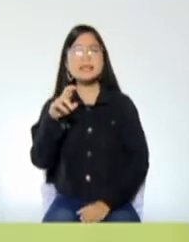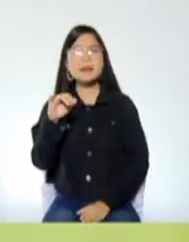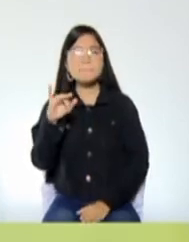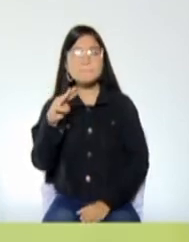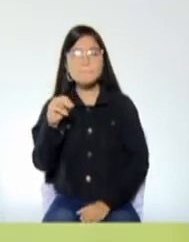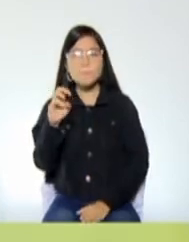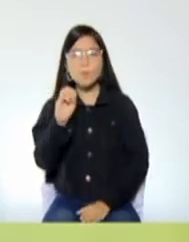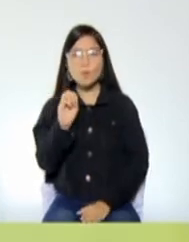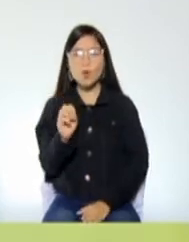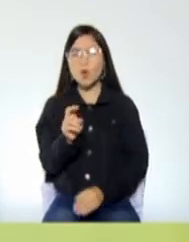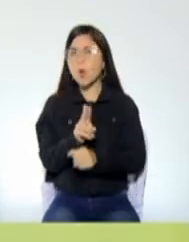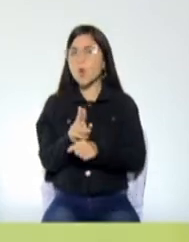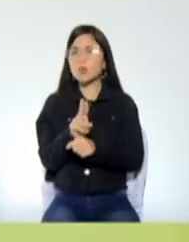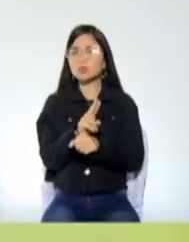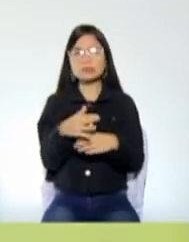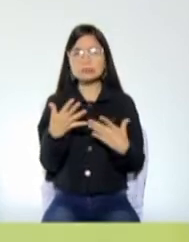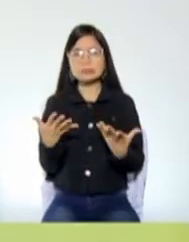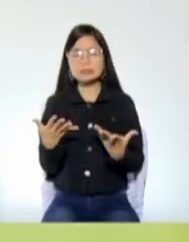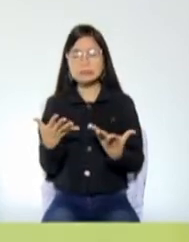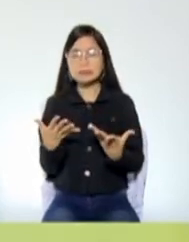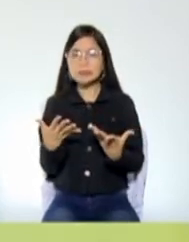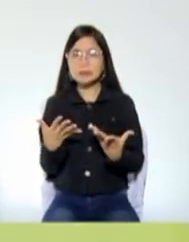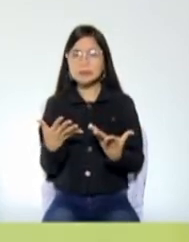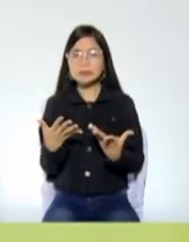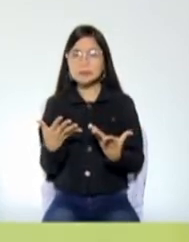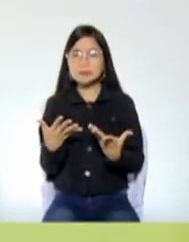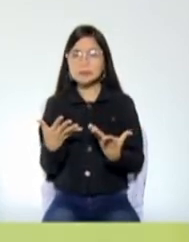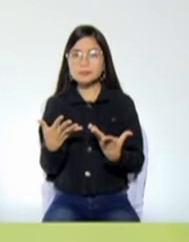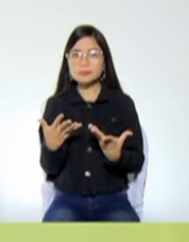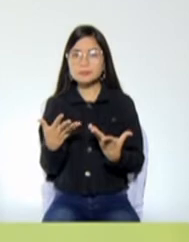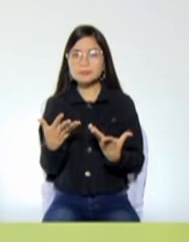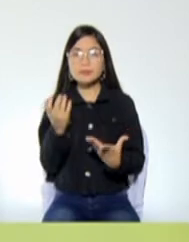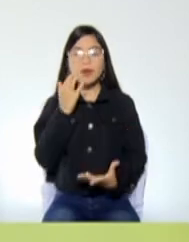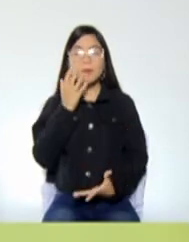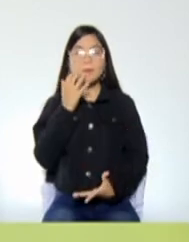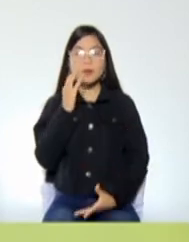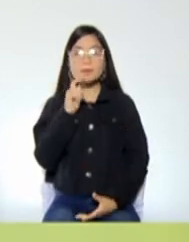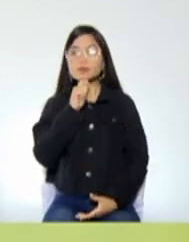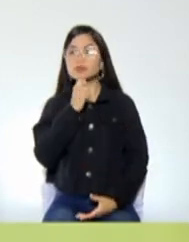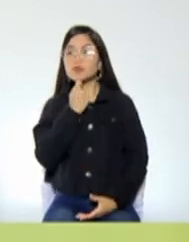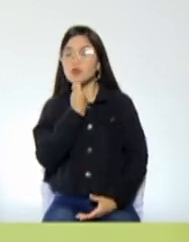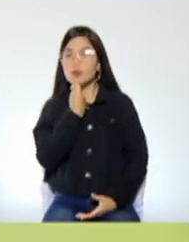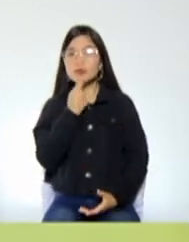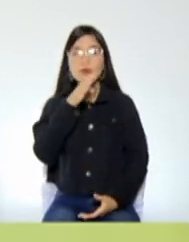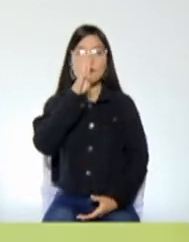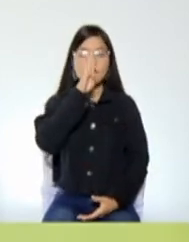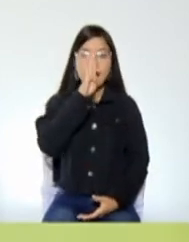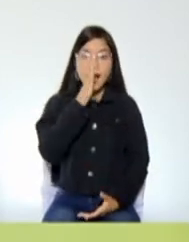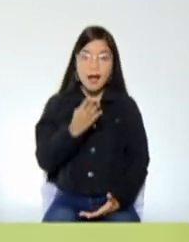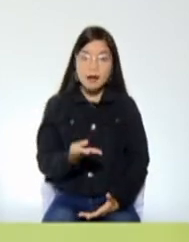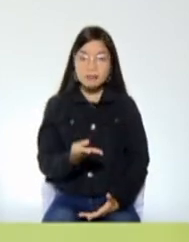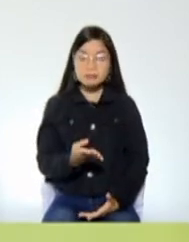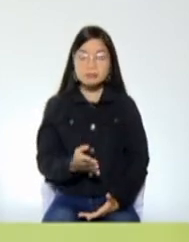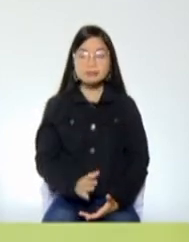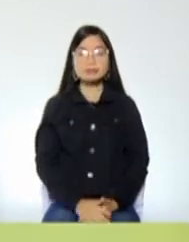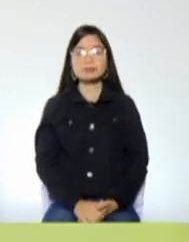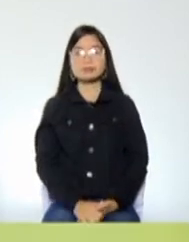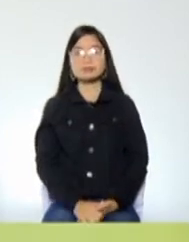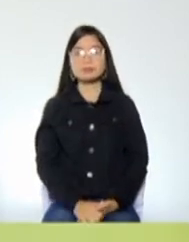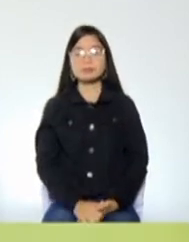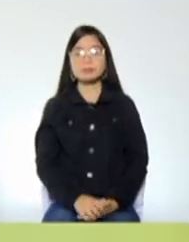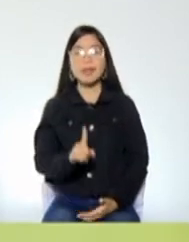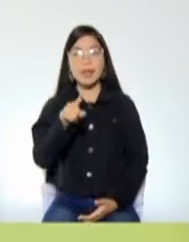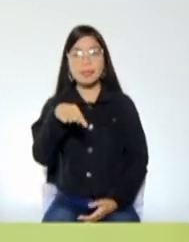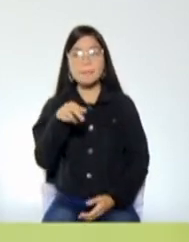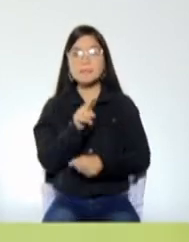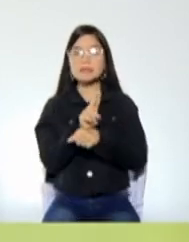son utilizados para generar códigos aleatorios que permiten configurar las páginas de seguridad de los bancos. Podemos también contarles que los números